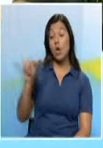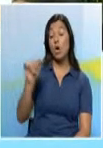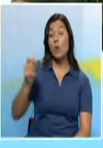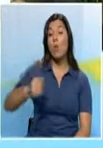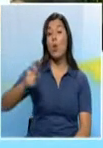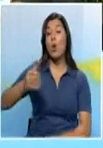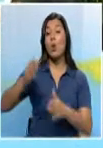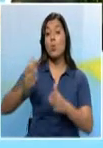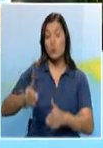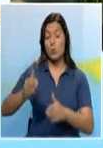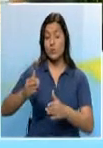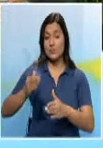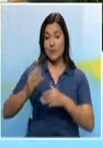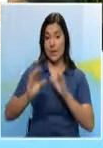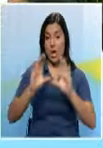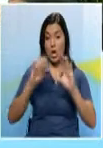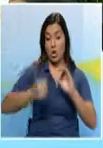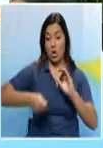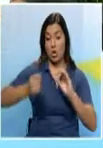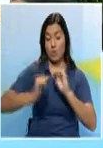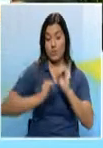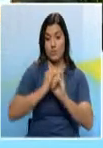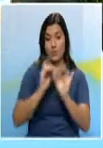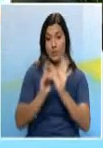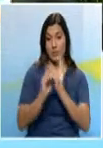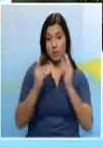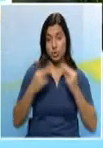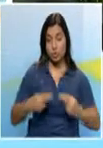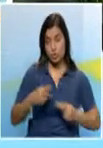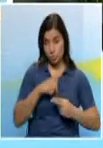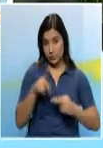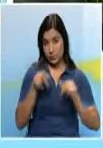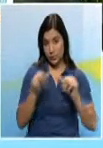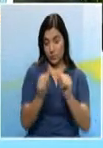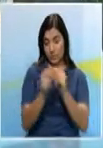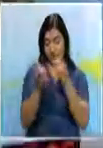Interamericana de Derechos Humanos. Continúen ustedes, compañeros, con más información. Bien, muchas gracias.